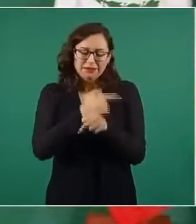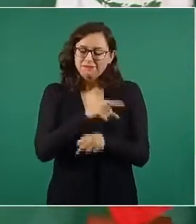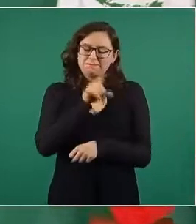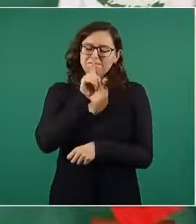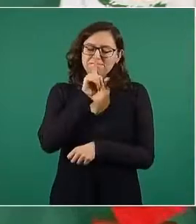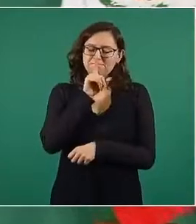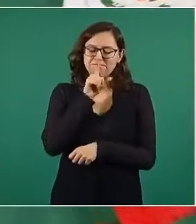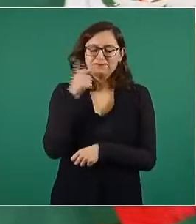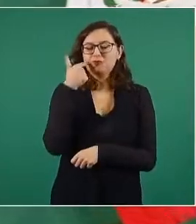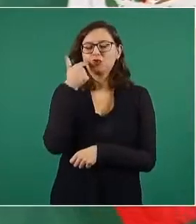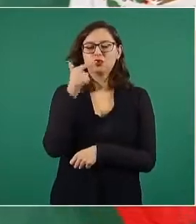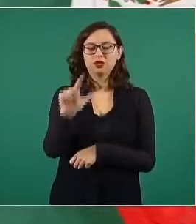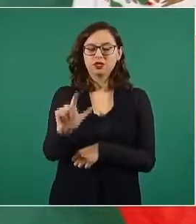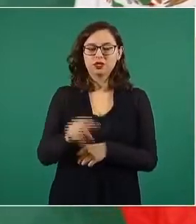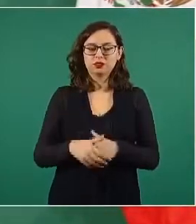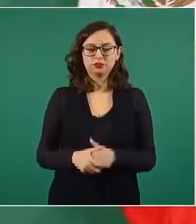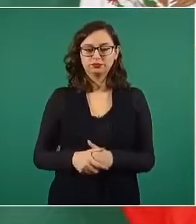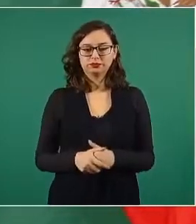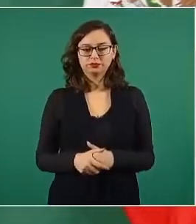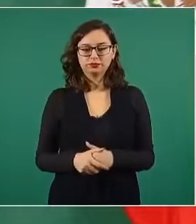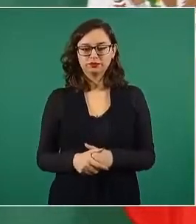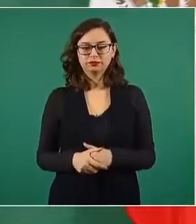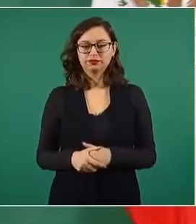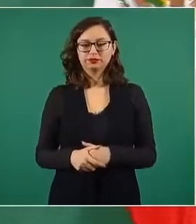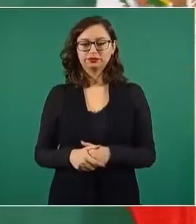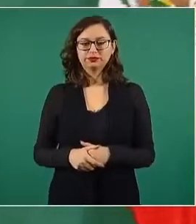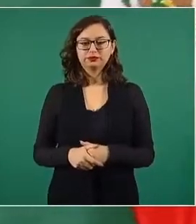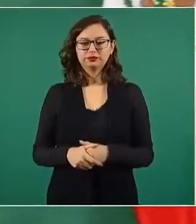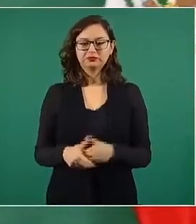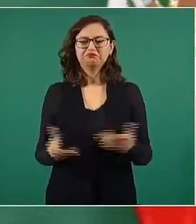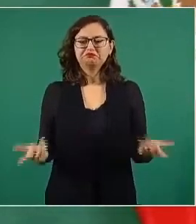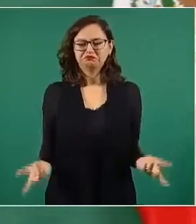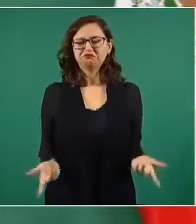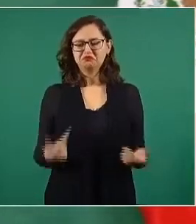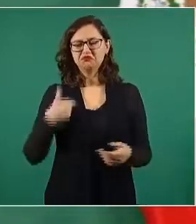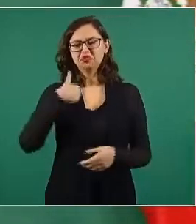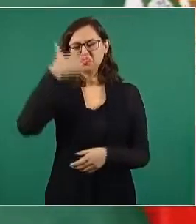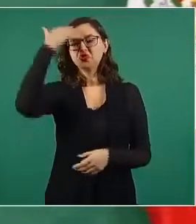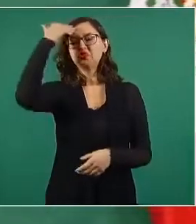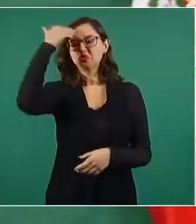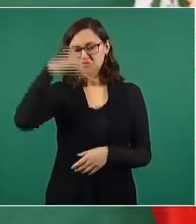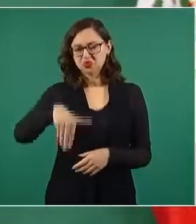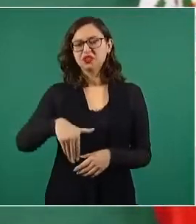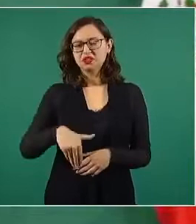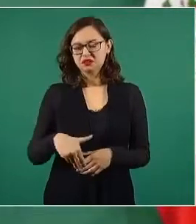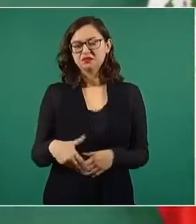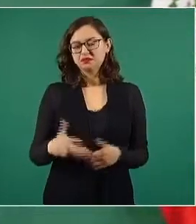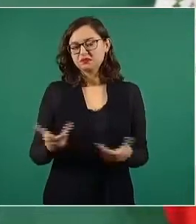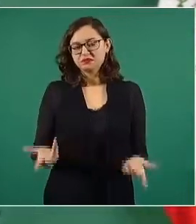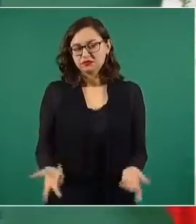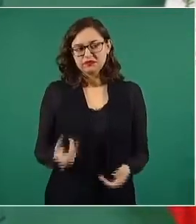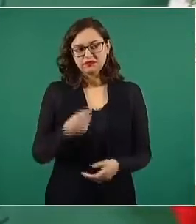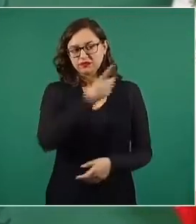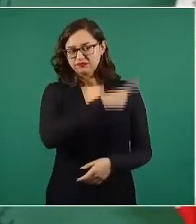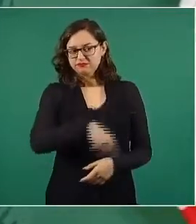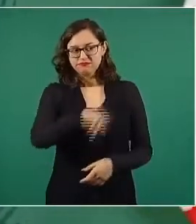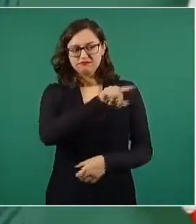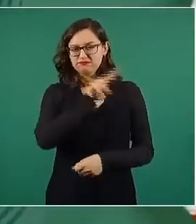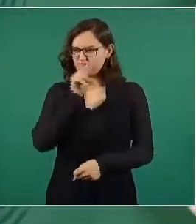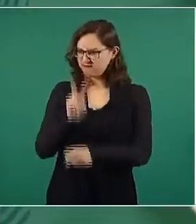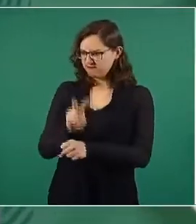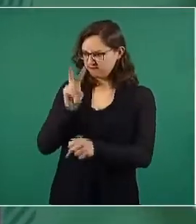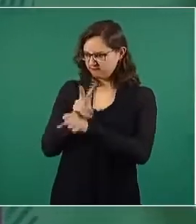verdad. Imagino pues de que nos siguieron siempre,